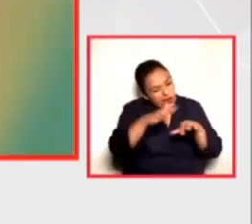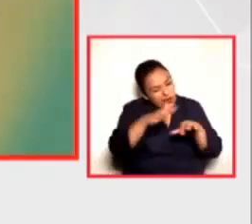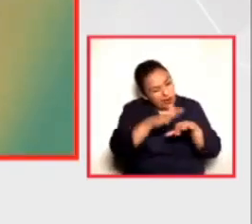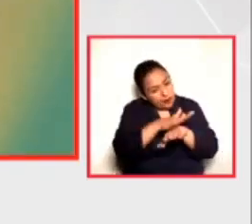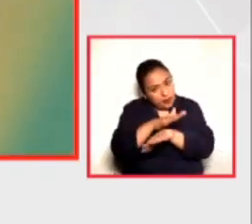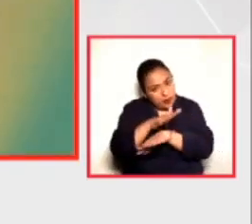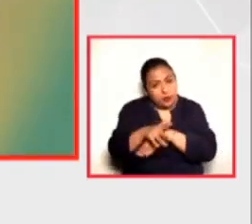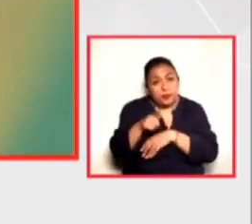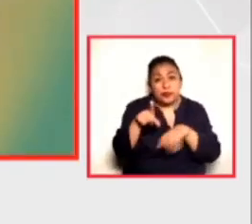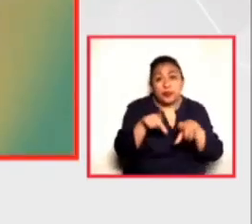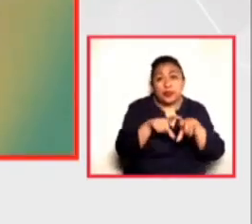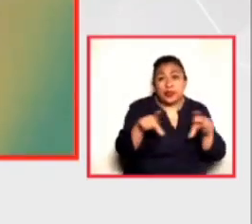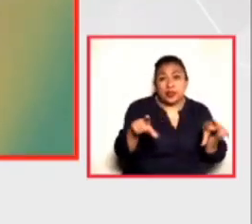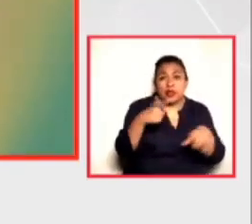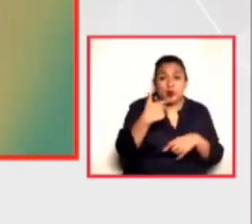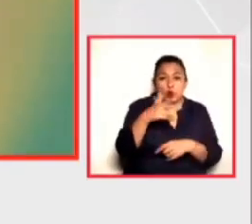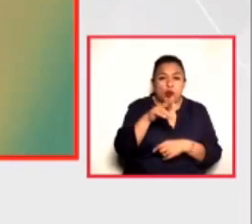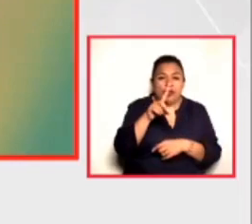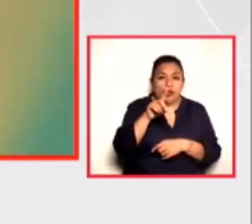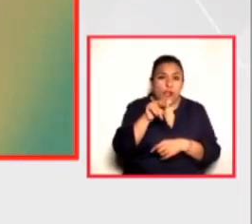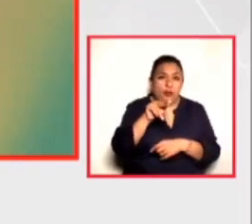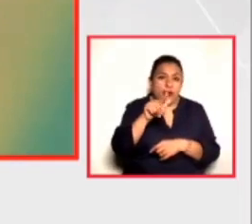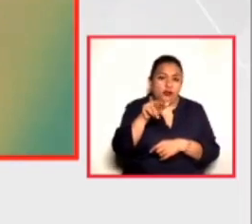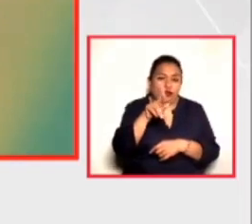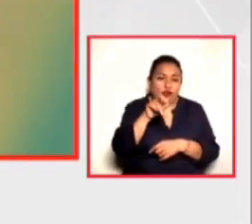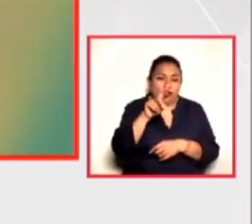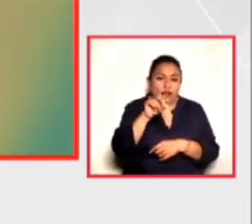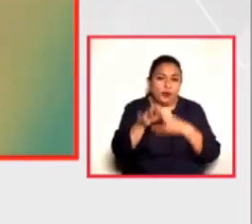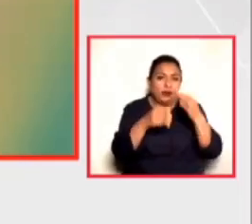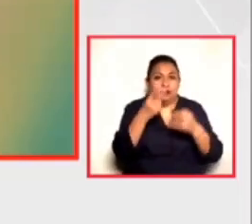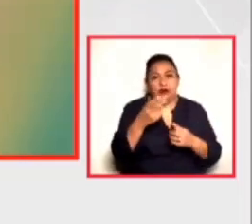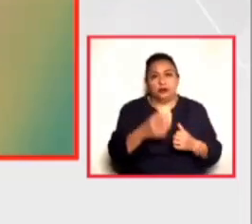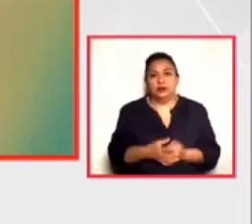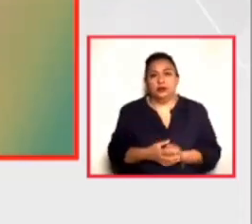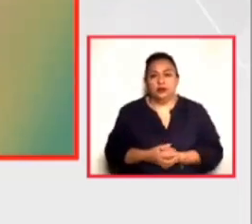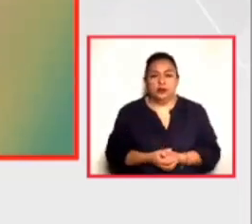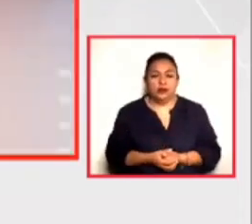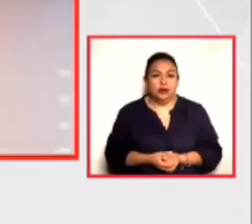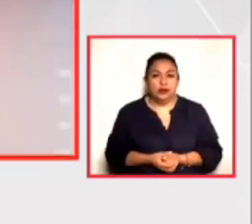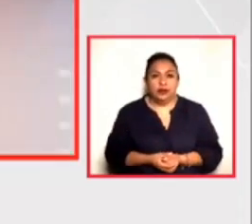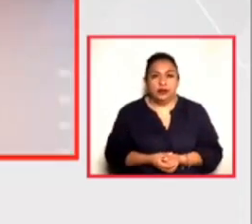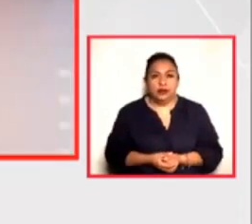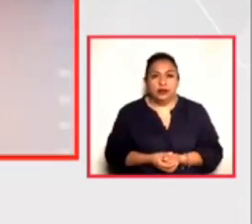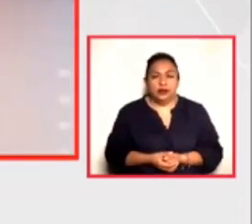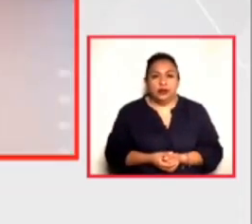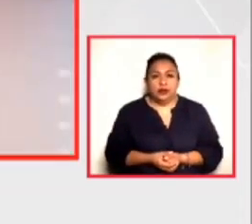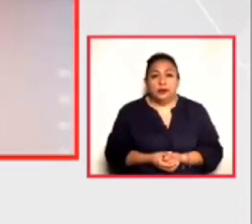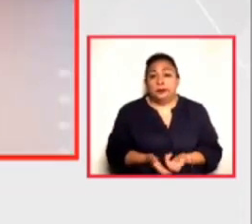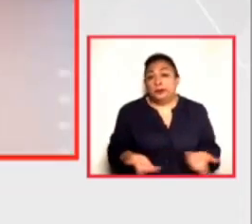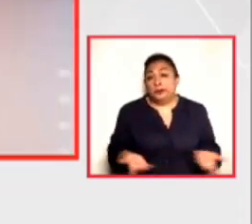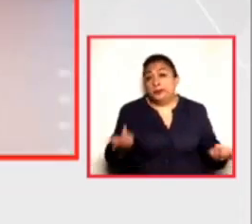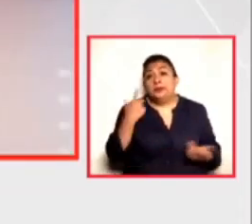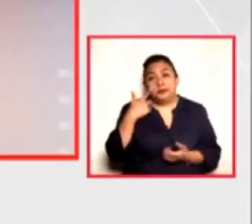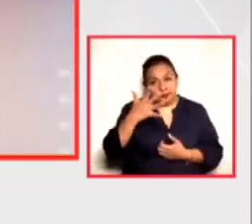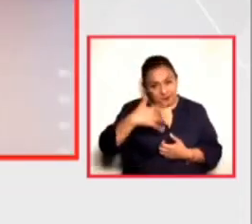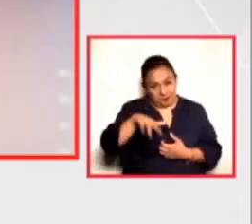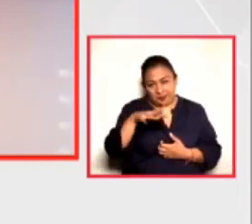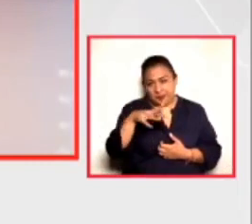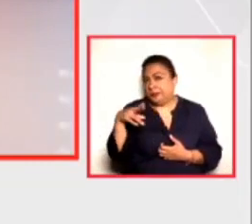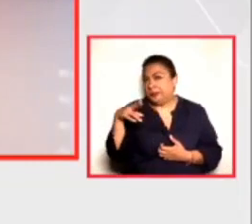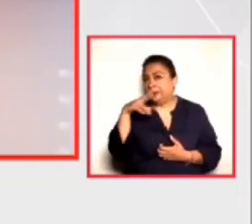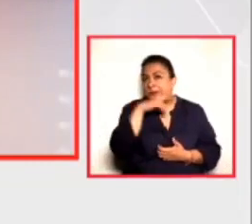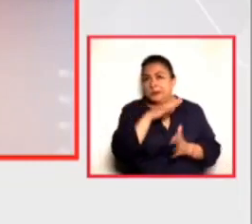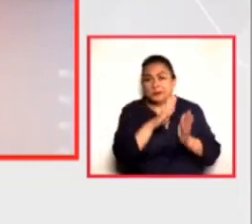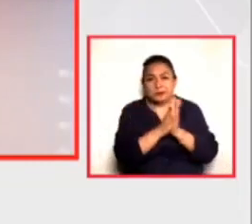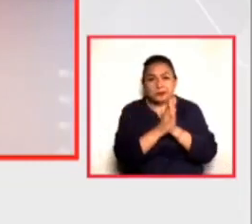texto de Guadalupe Alonso, Rodrigo Peredo, Noticias 22. habrá que buscar también cuanto antes el